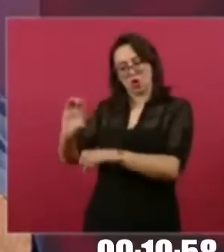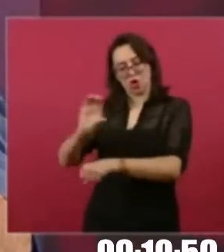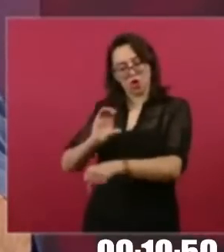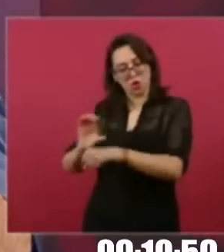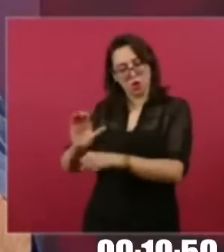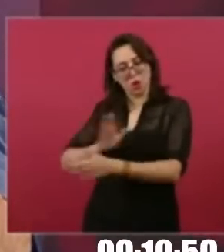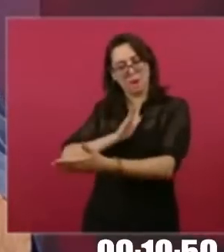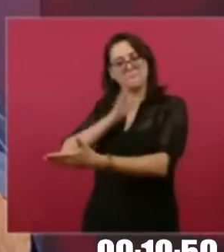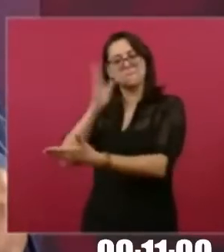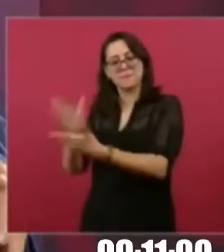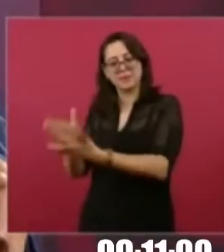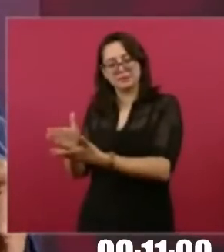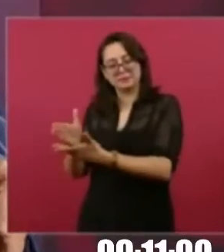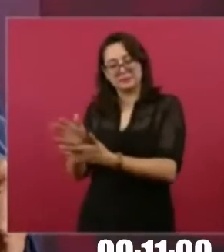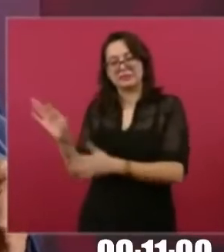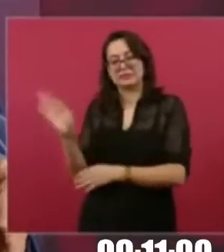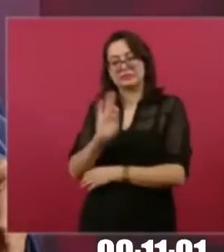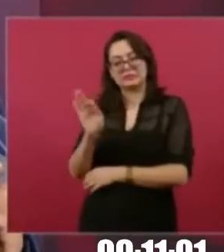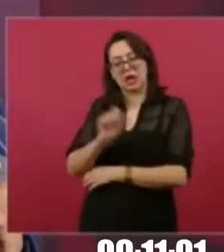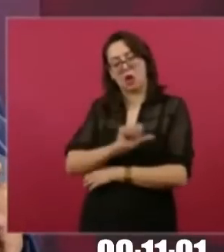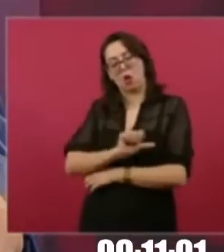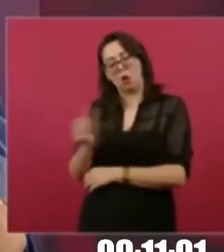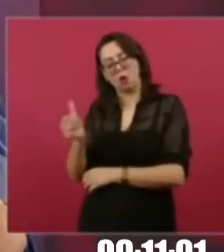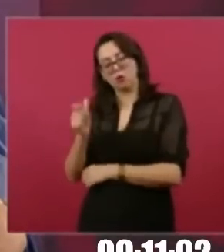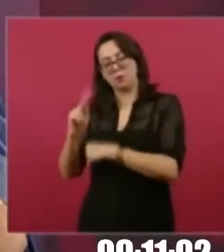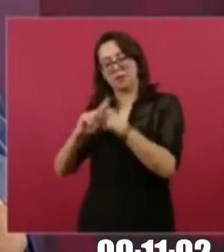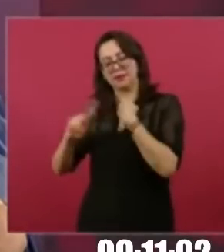pasar por otro país